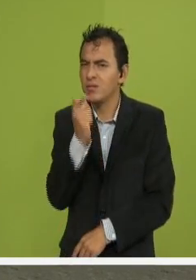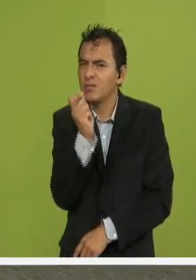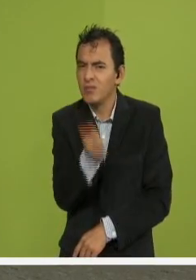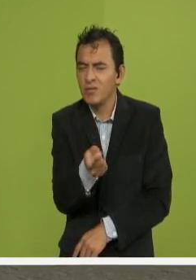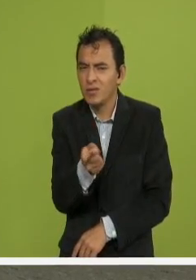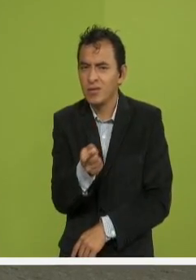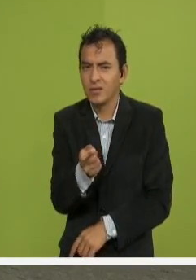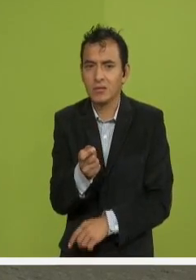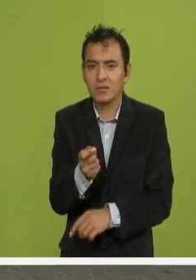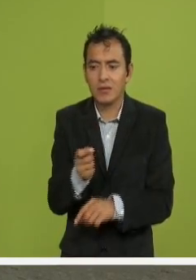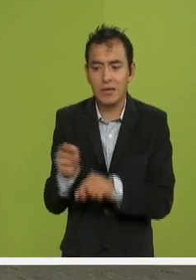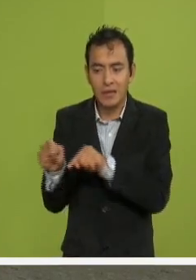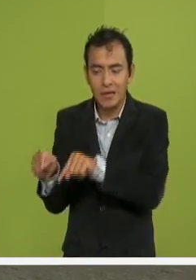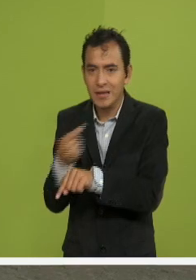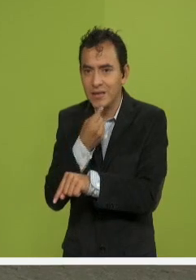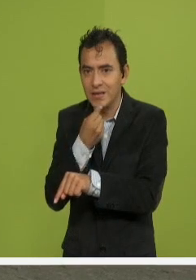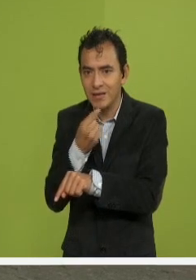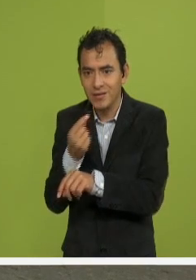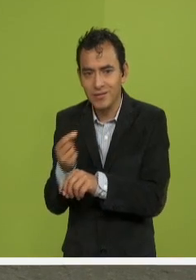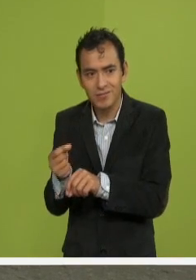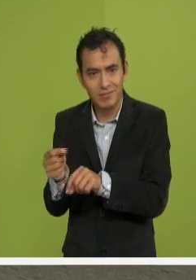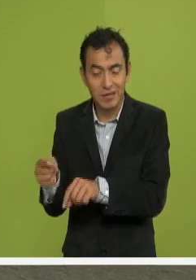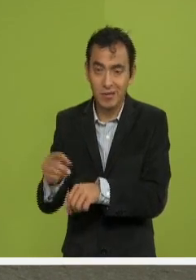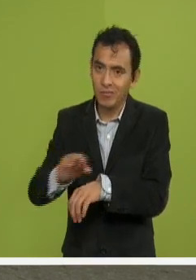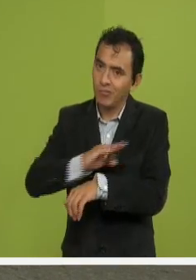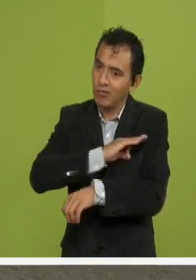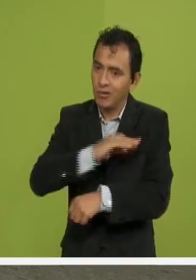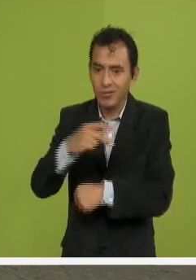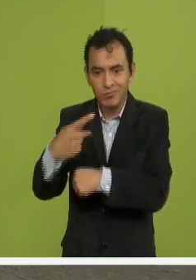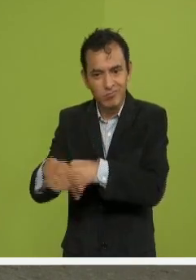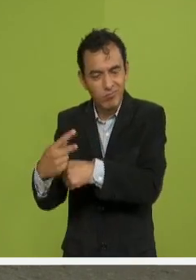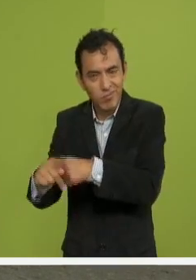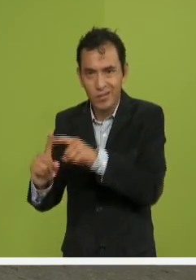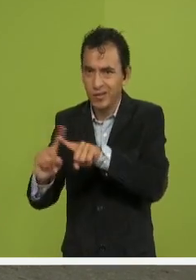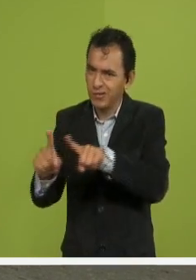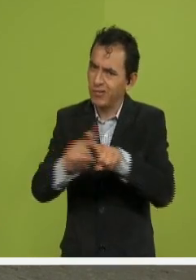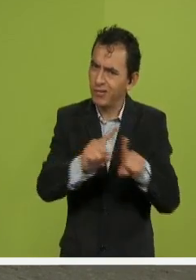se expone ese menor de edad a